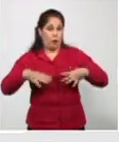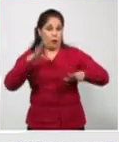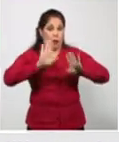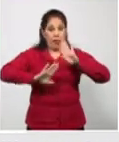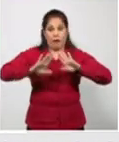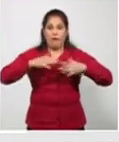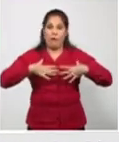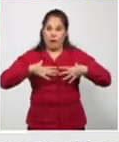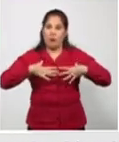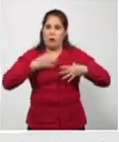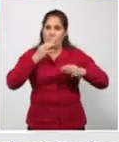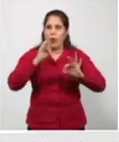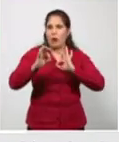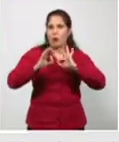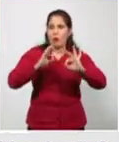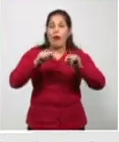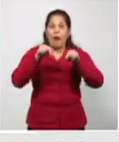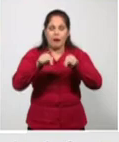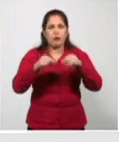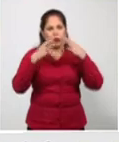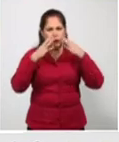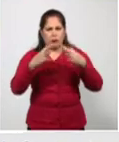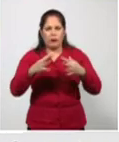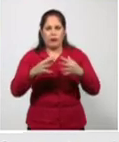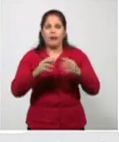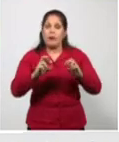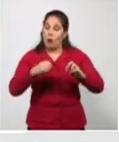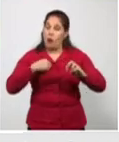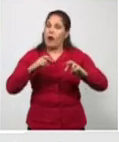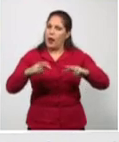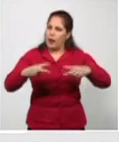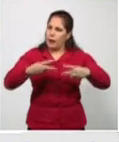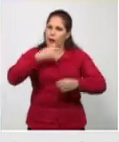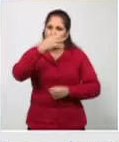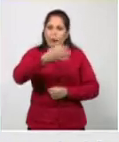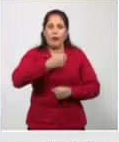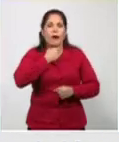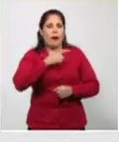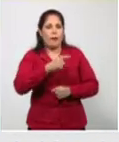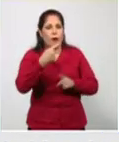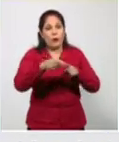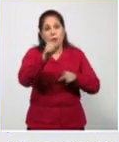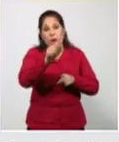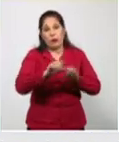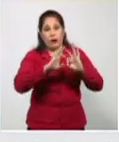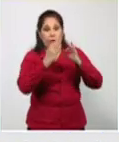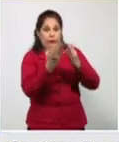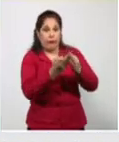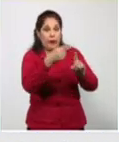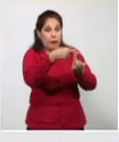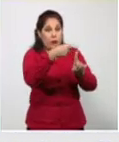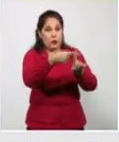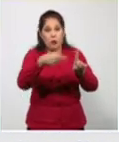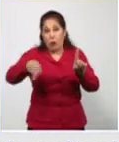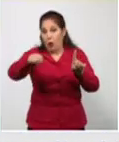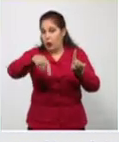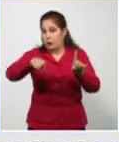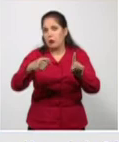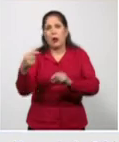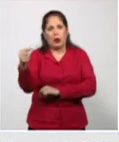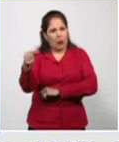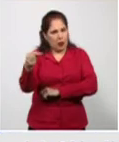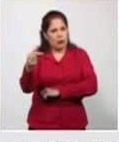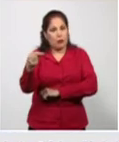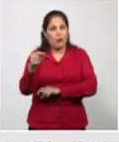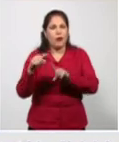permita protegerlo, y reitero, es lo que está ocurriendo. ¿Alguna otra información? Y esto tiene que ver mucho con la inmunidad,